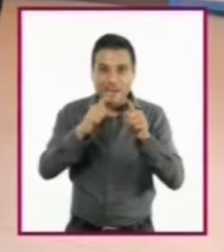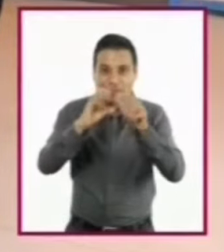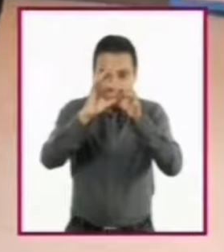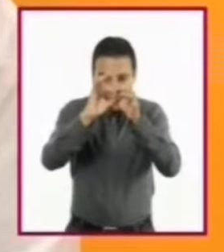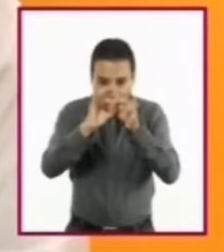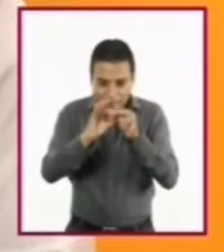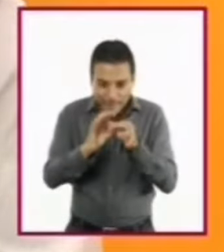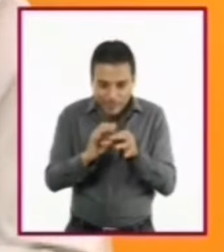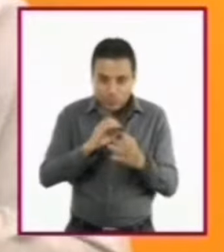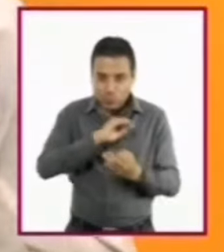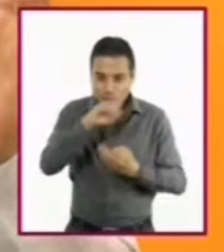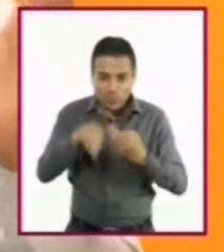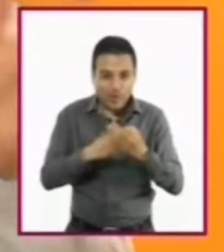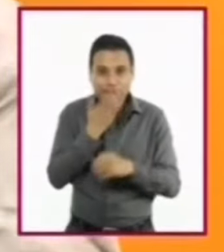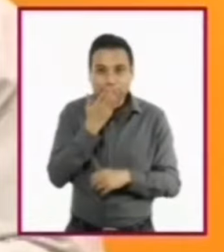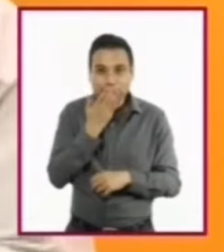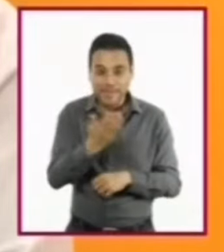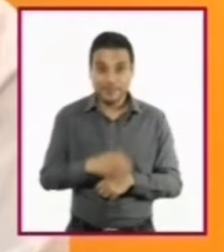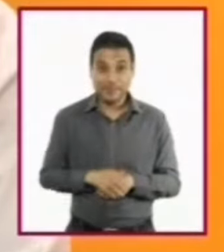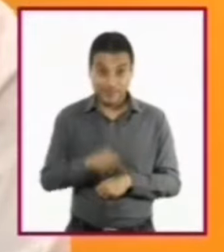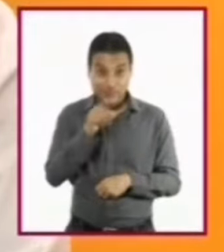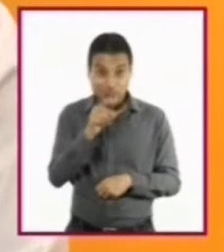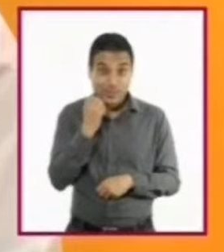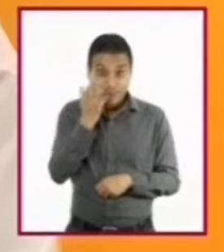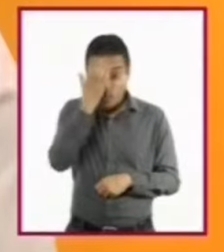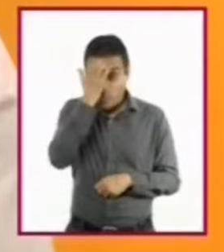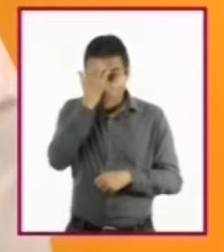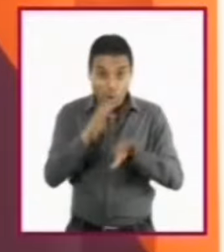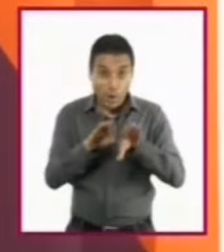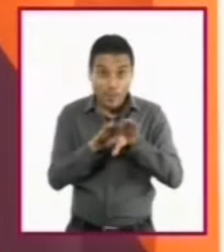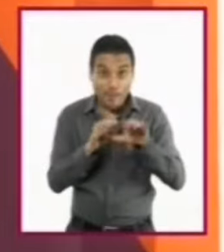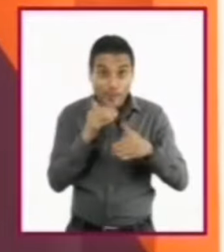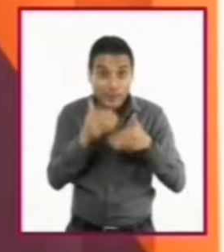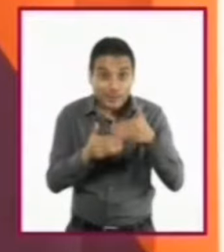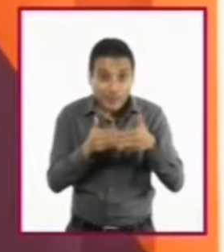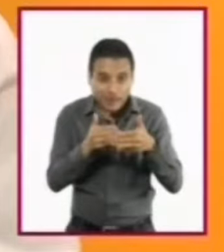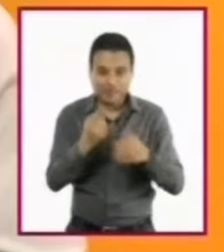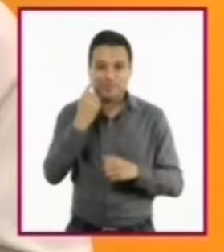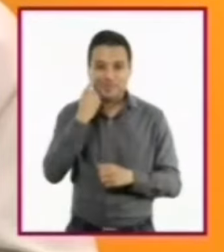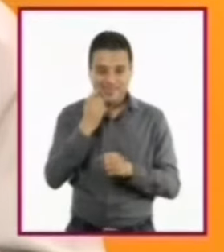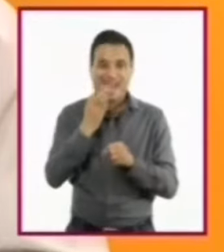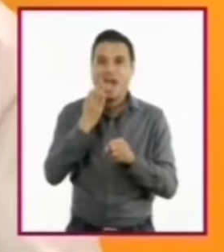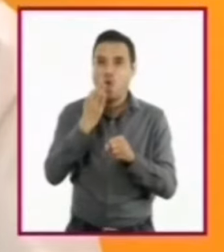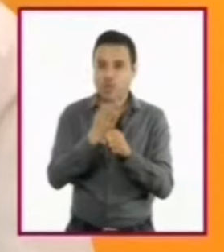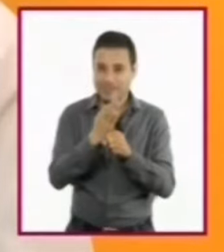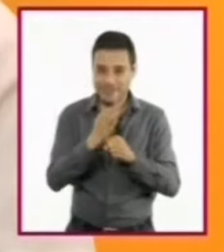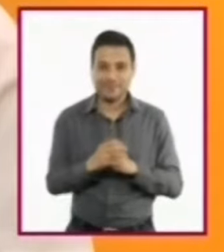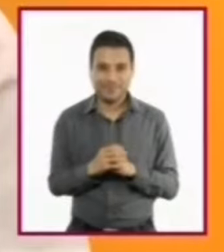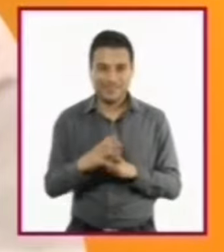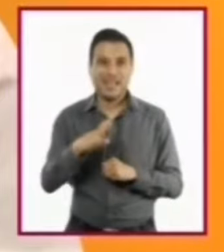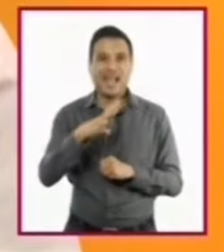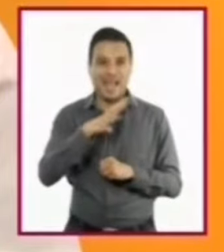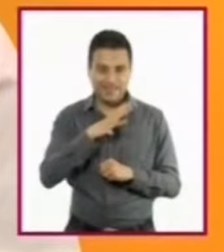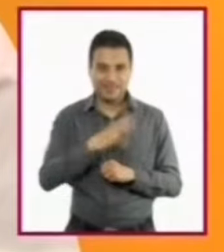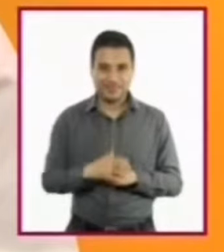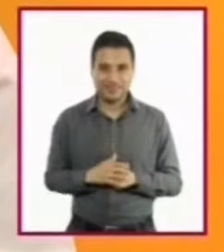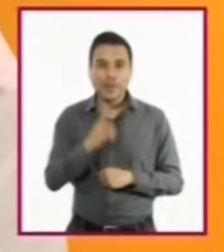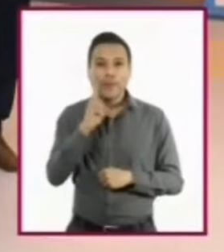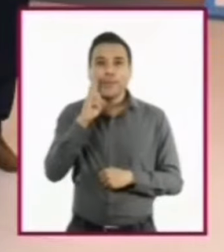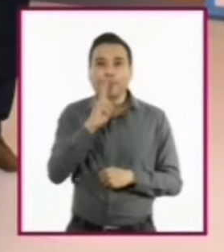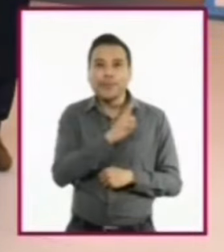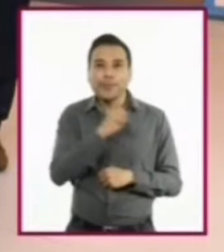funciones vitales. Para conocer más sobre este proceso, hemos organizado en estaciones los órganos del sistema